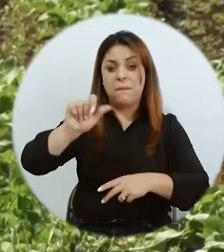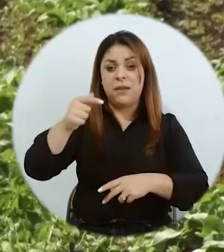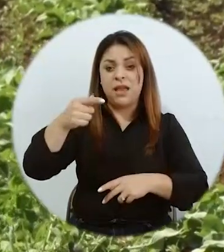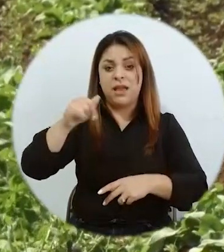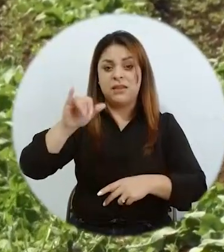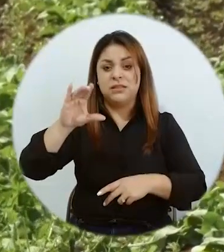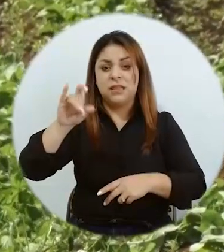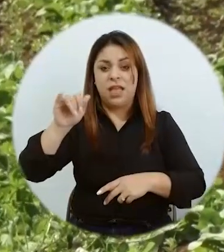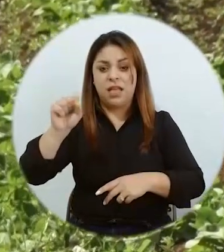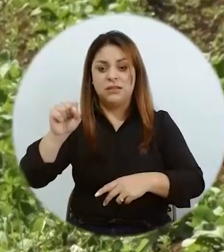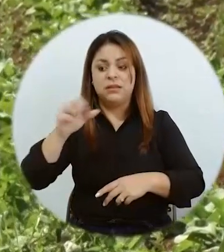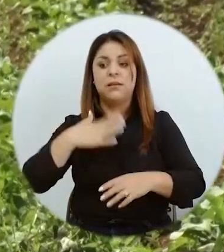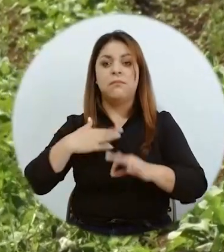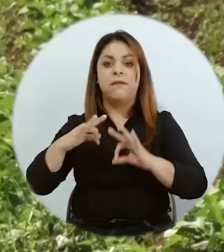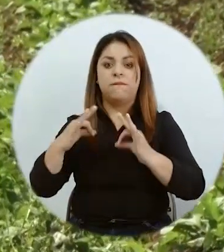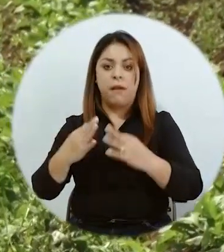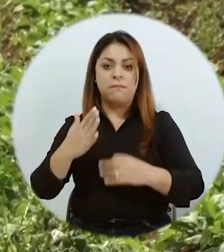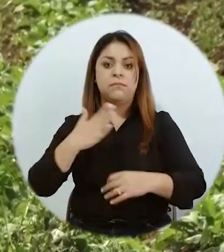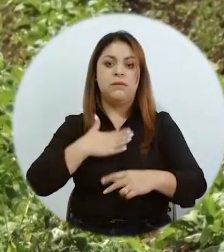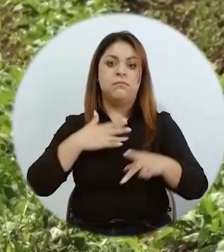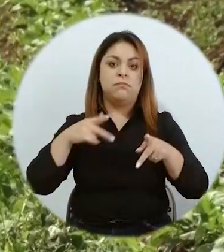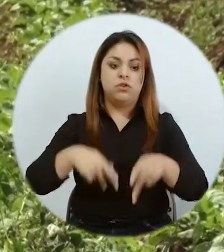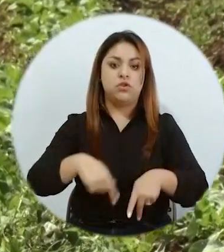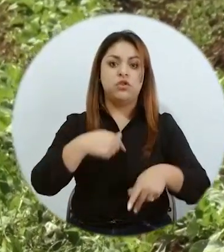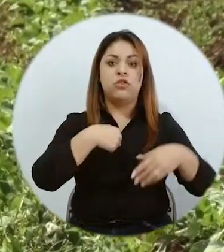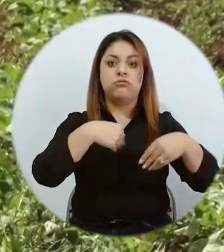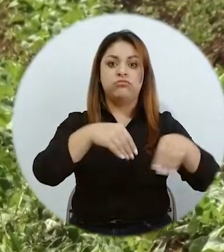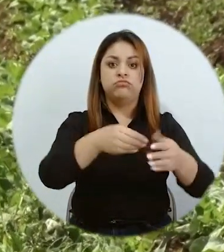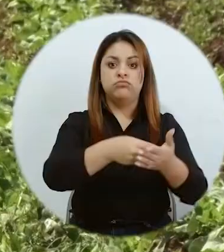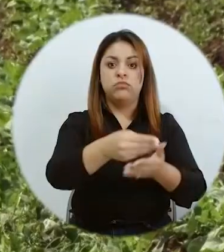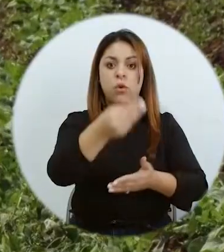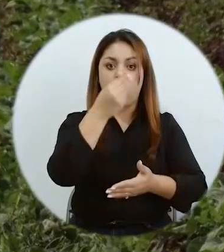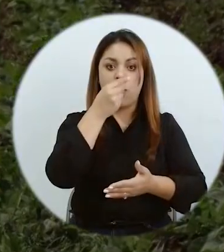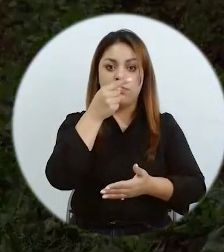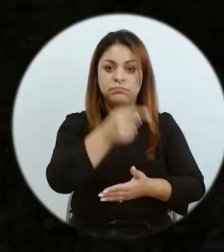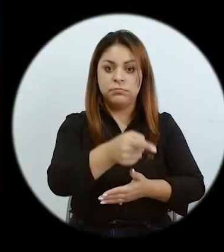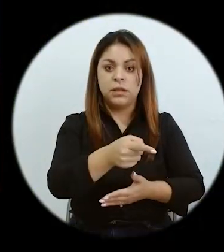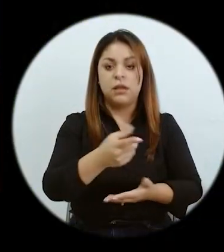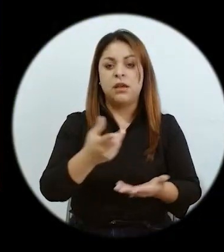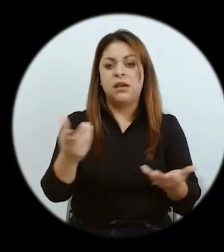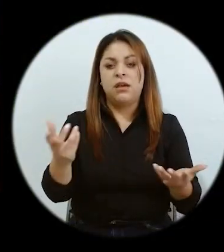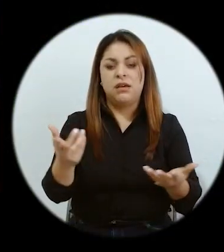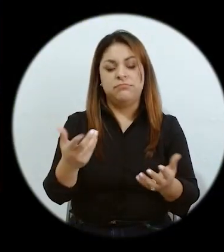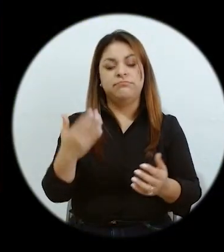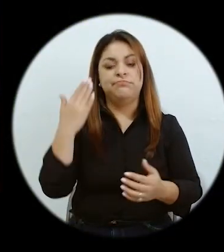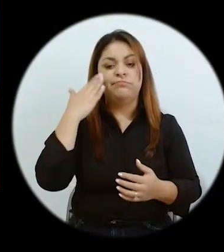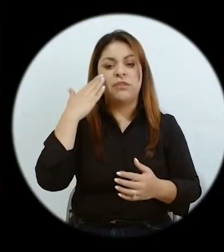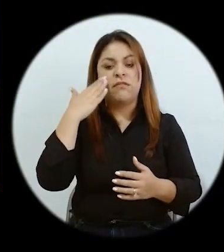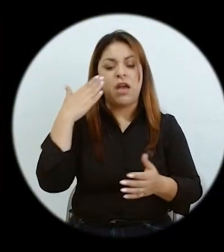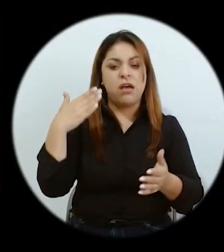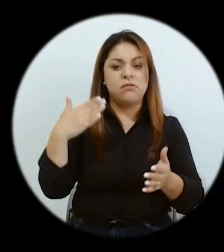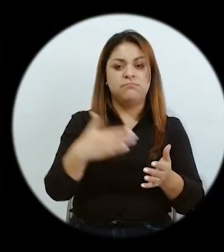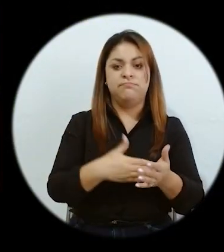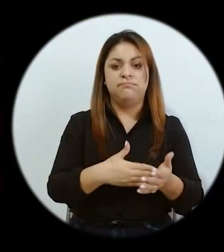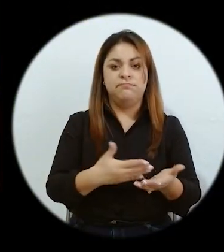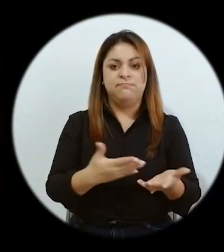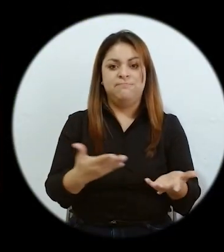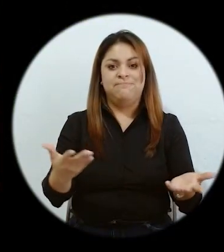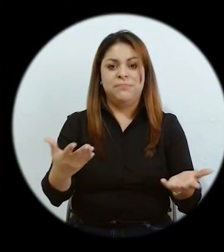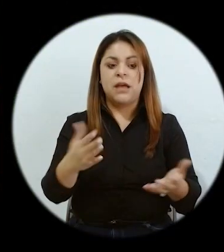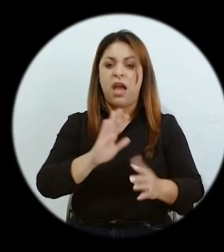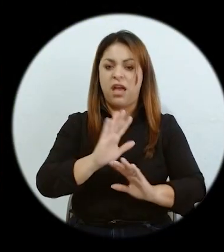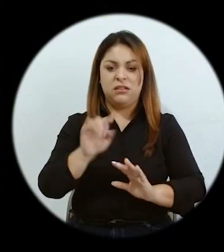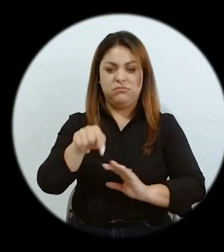y toda mi familia o mi persona y la gente que consume mis productos, eh, saben que van a